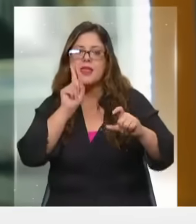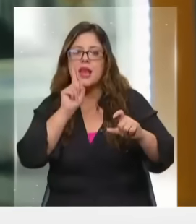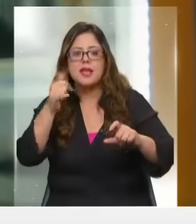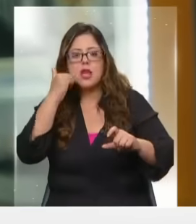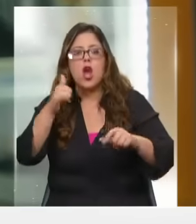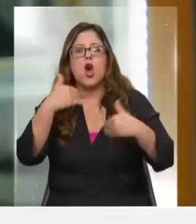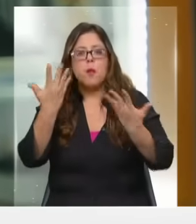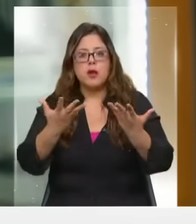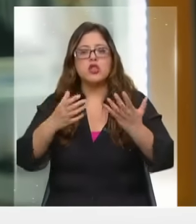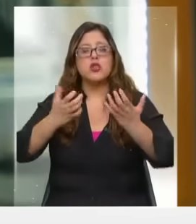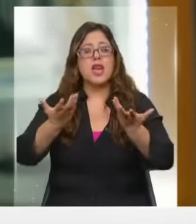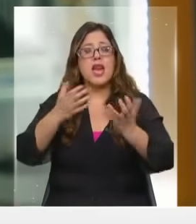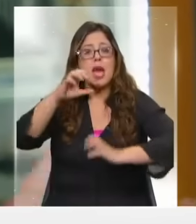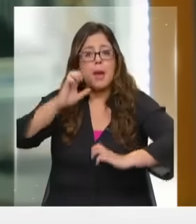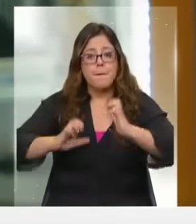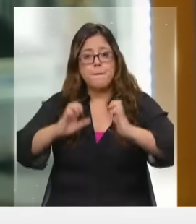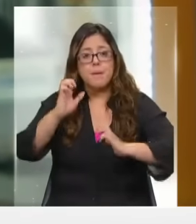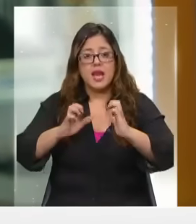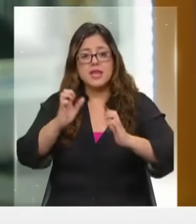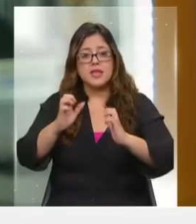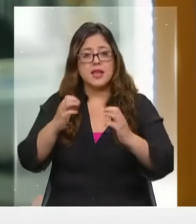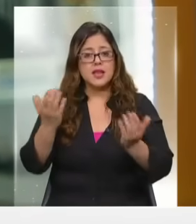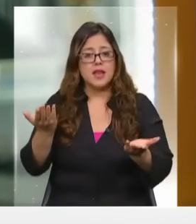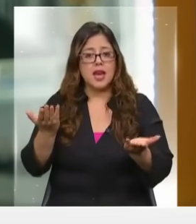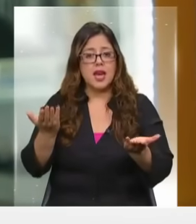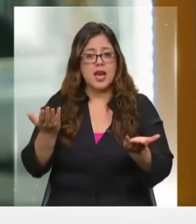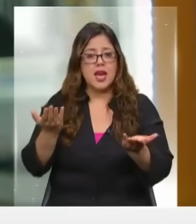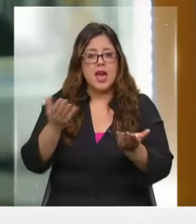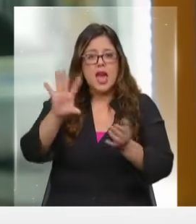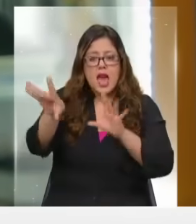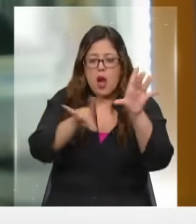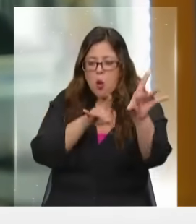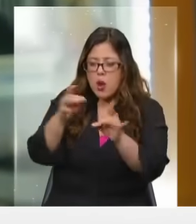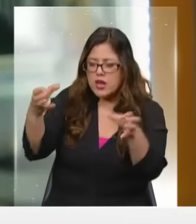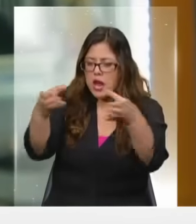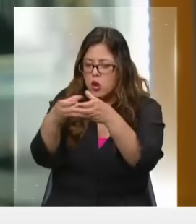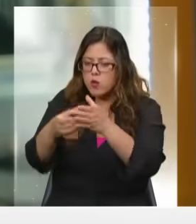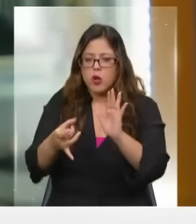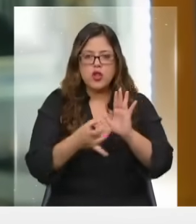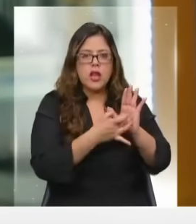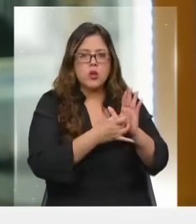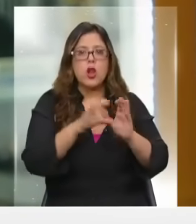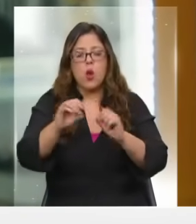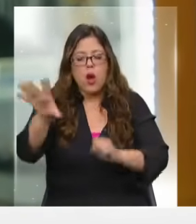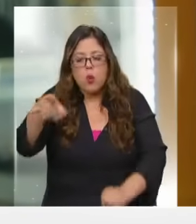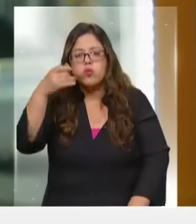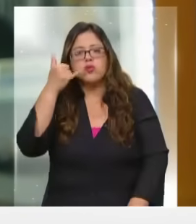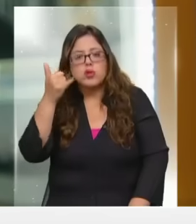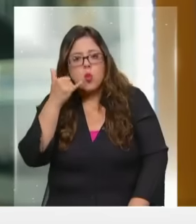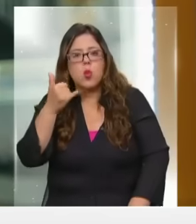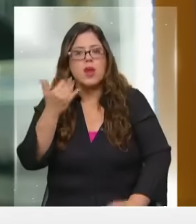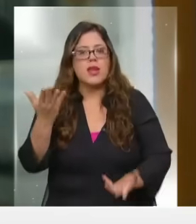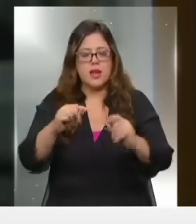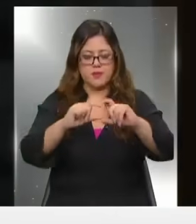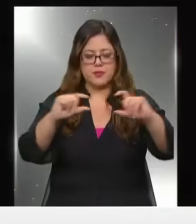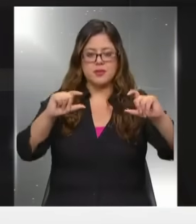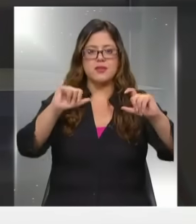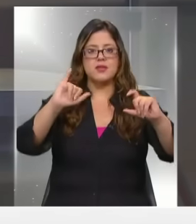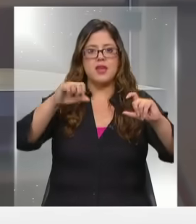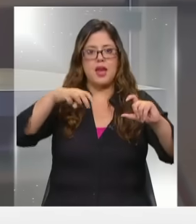Por eso las compañías muchas veces dan con el destino de algunas bandas o lugares o encuentran el teléfono celular a través de la serie de